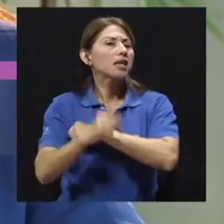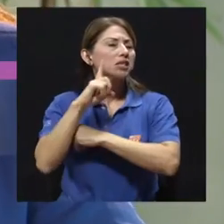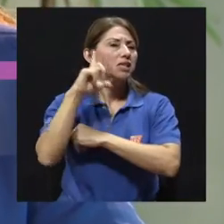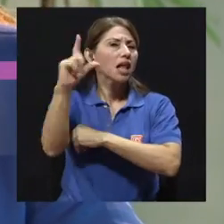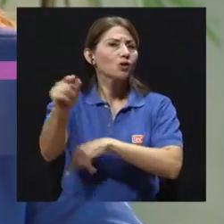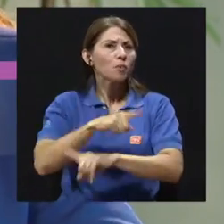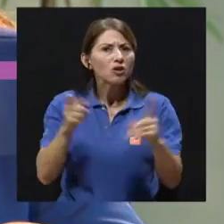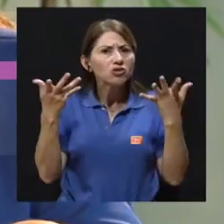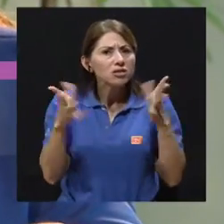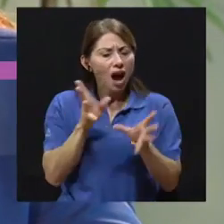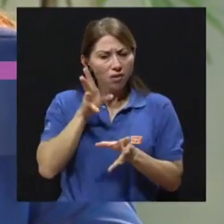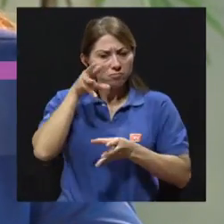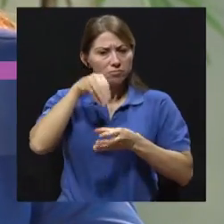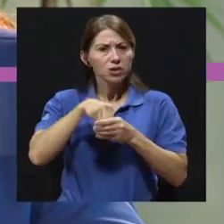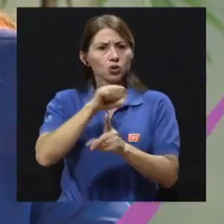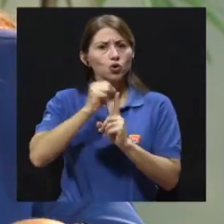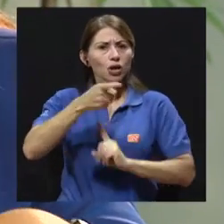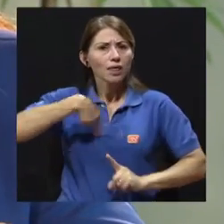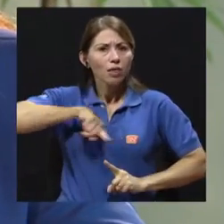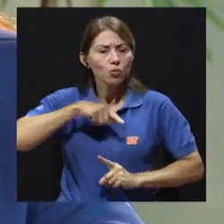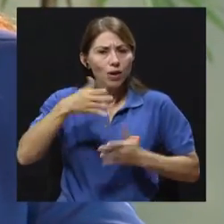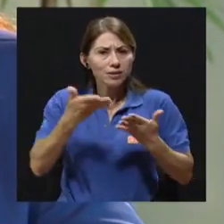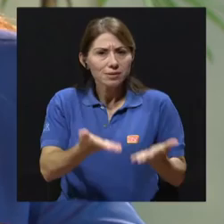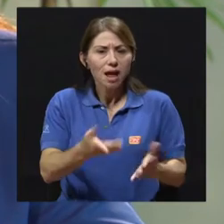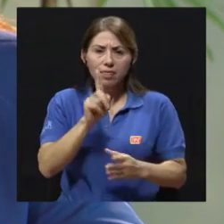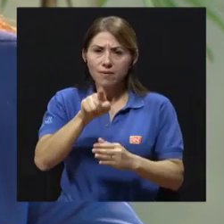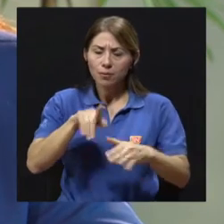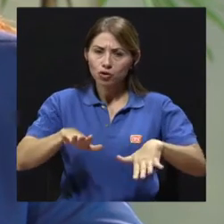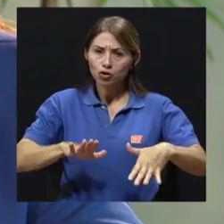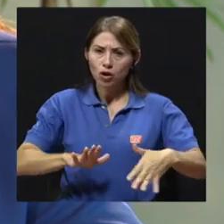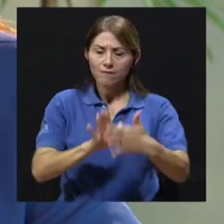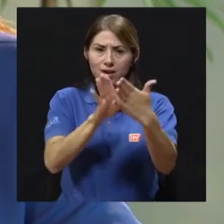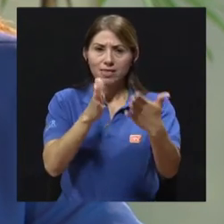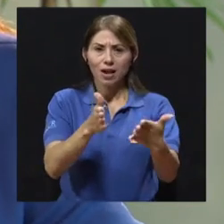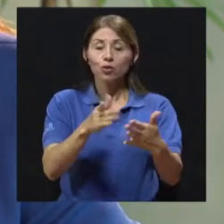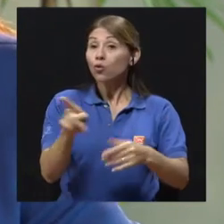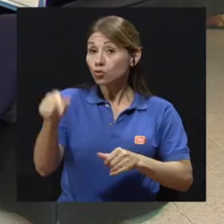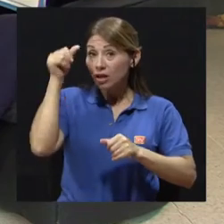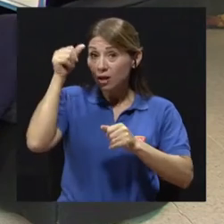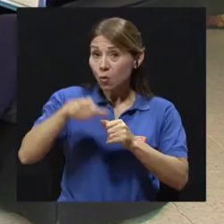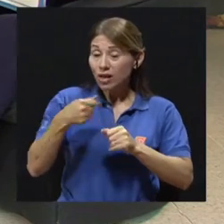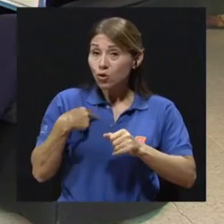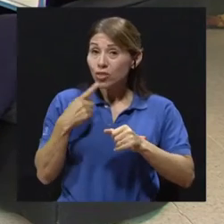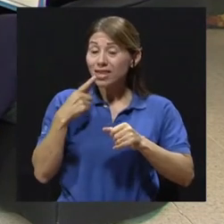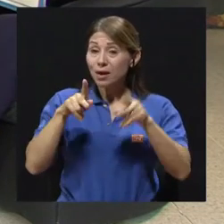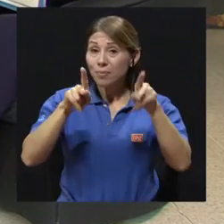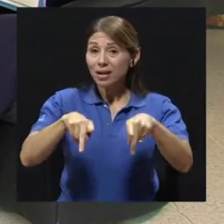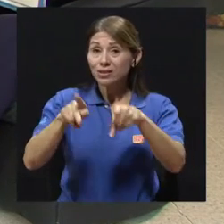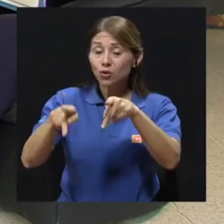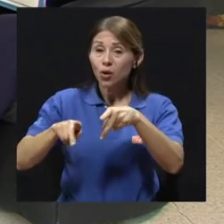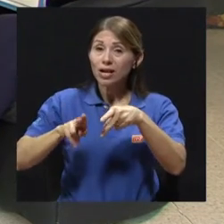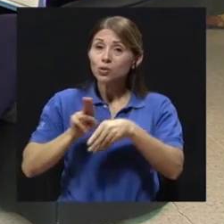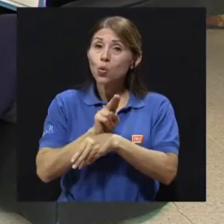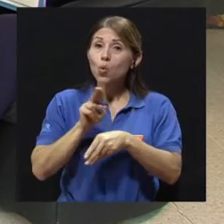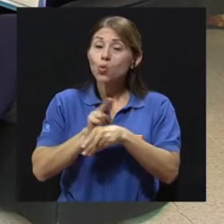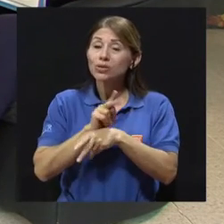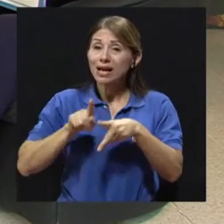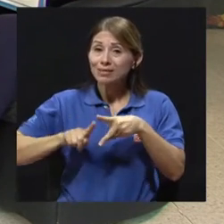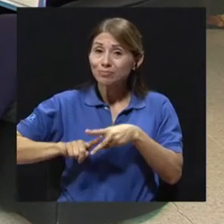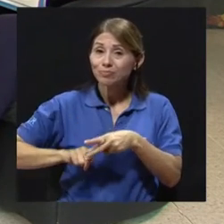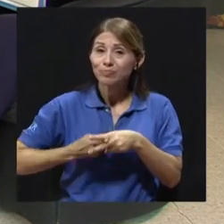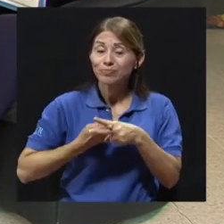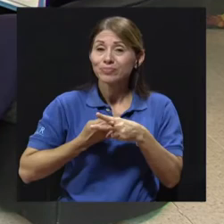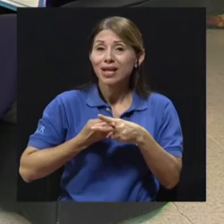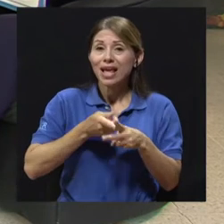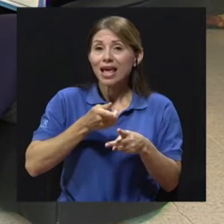ya es parte de nuestra sociedad y debemos de enfrentarlo, ¿verdad? Ustedes recuerdan que les dije que la edad de inicio de consumo en sustancias lícitas es a los 13